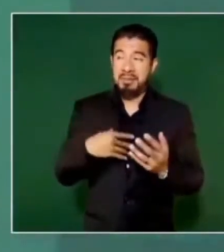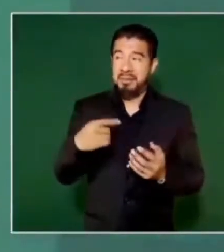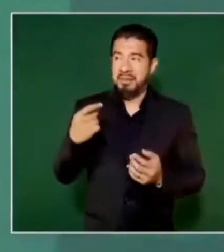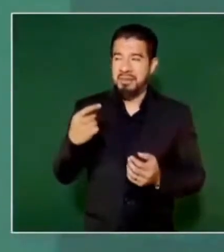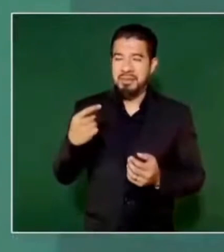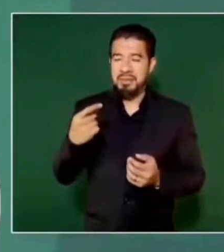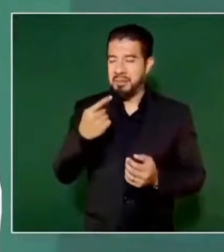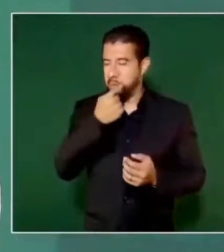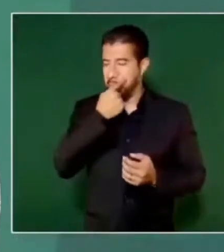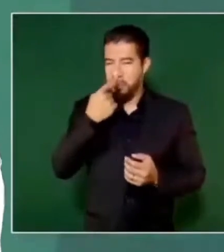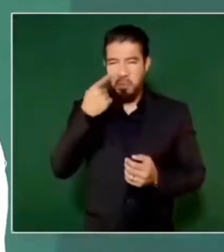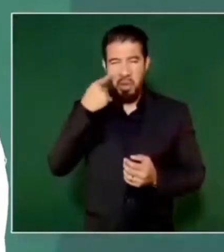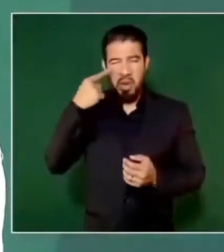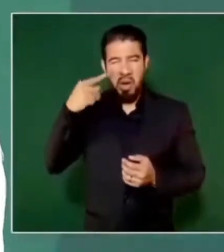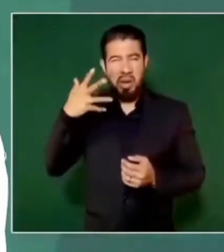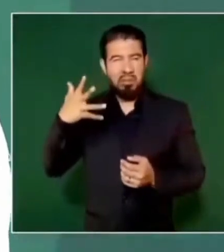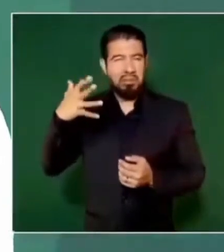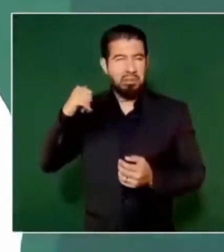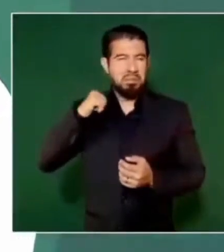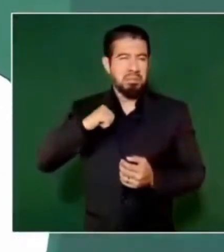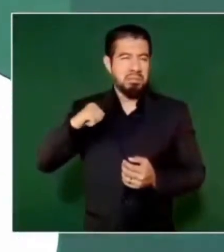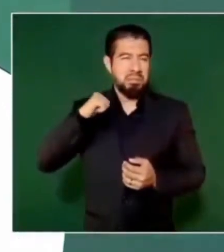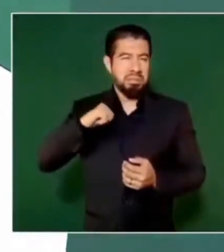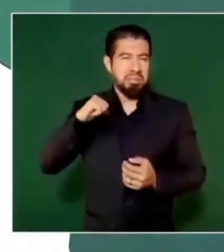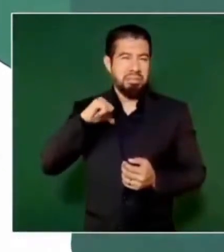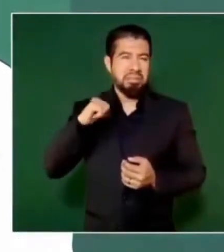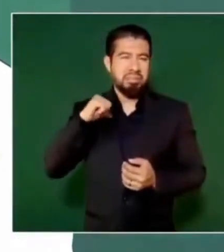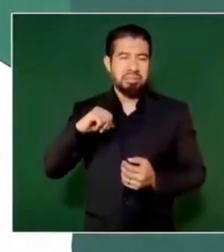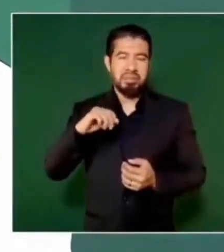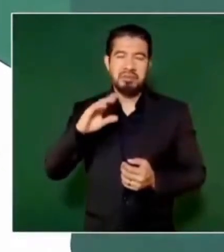que data de siglos,